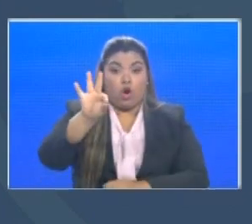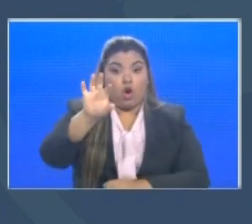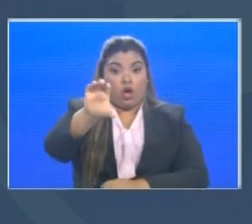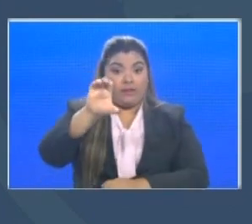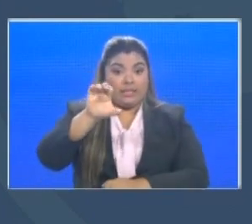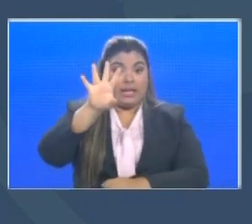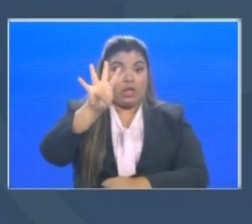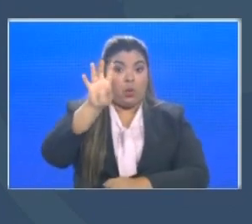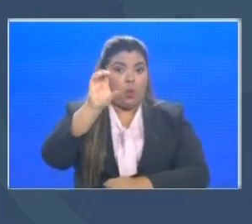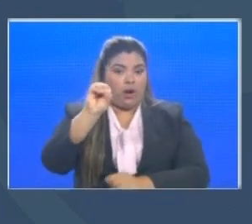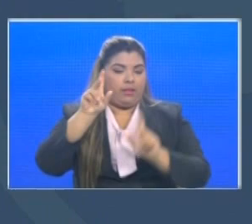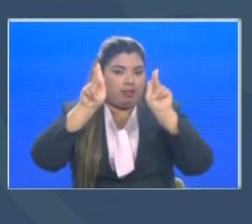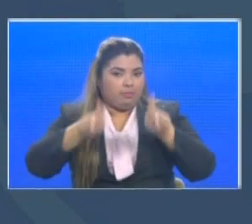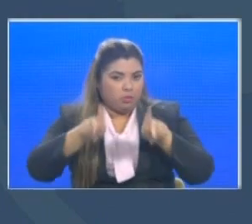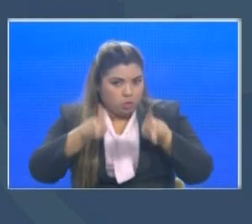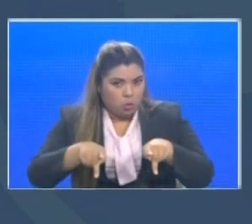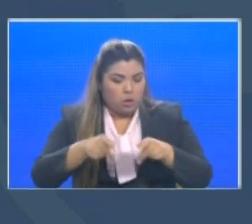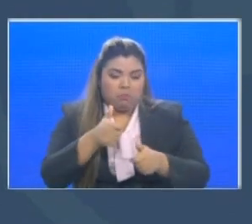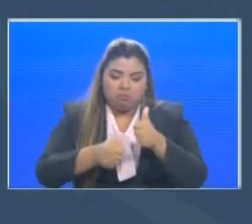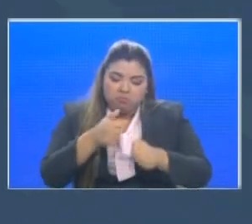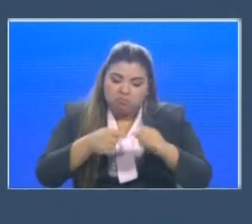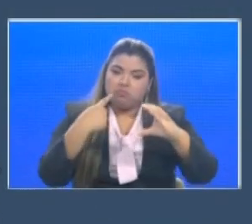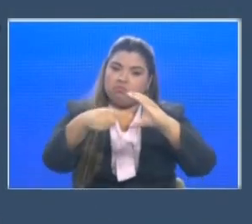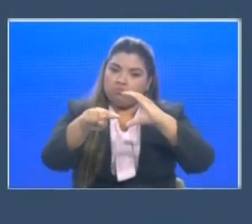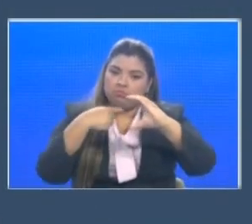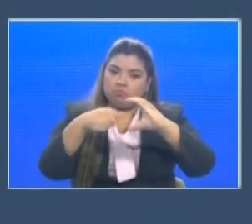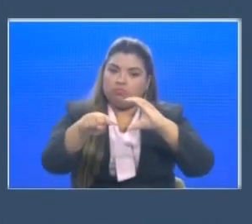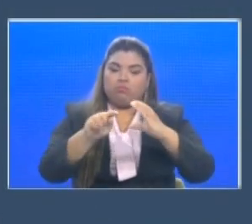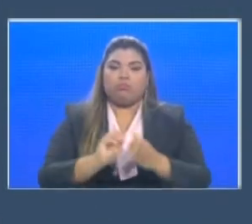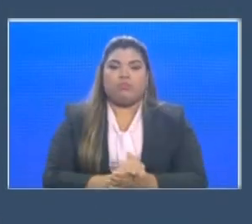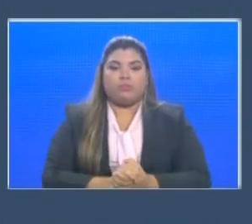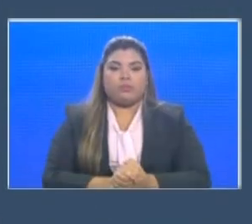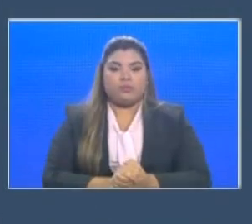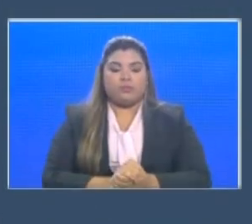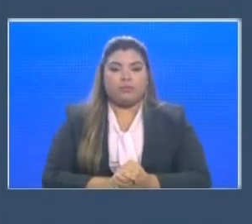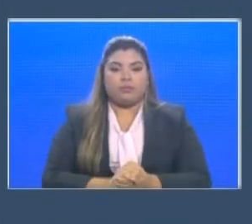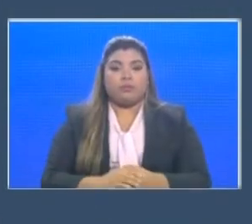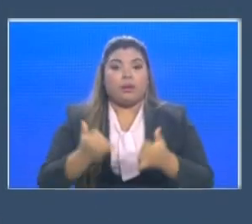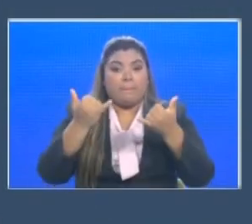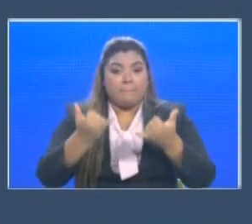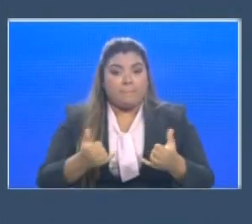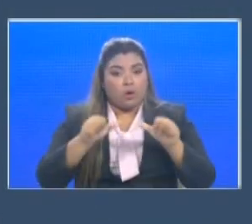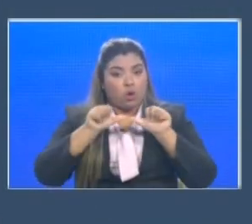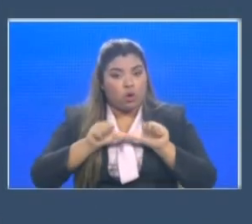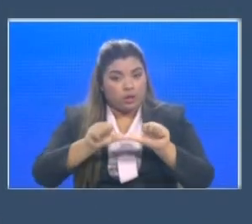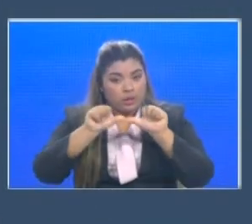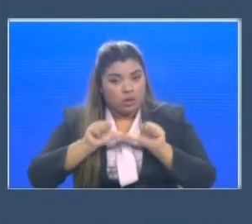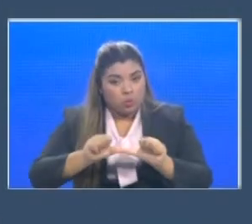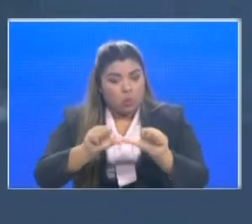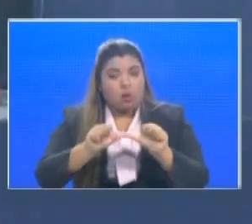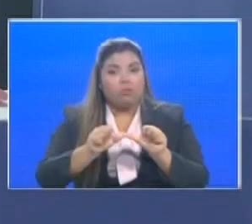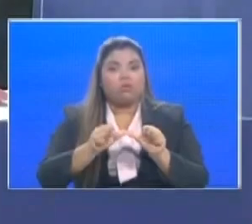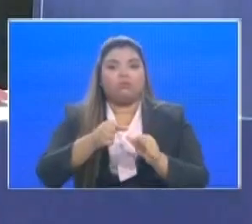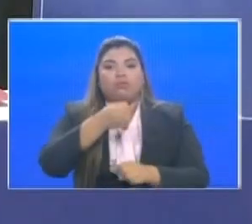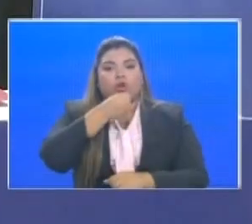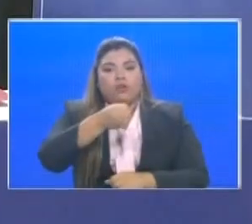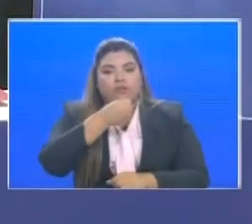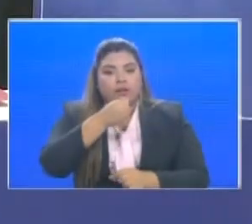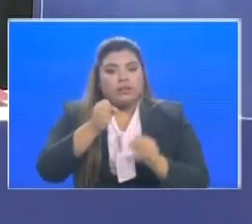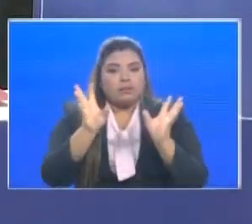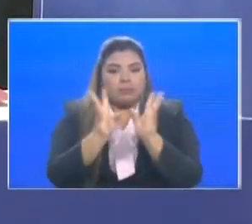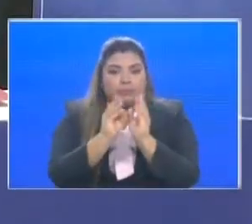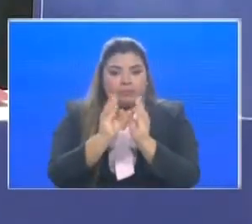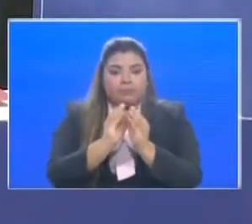personas. Señora ministra. Sí, para continuar en la rueda de prensa, me gustaría darle